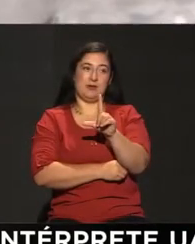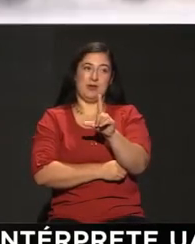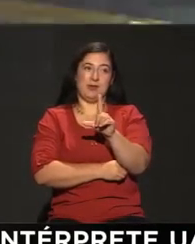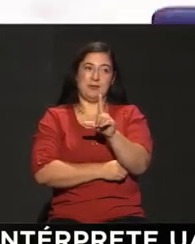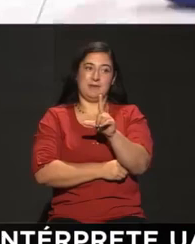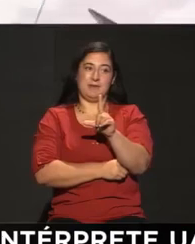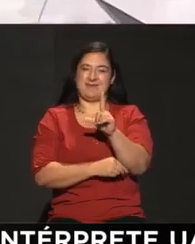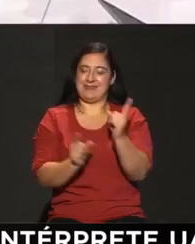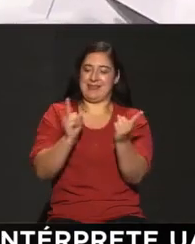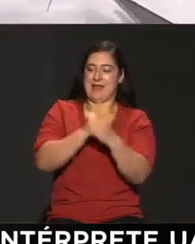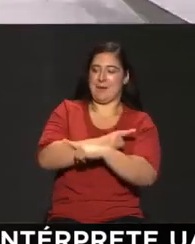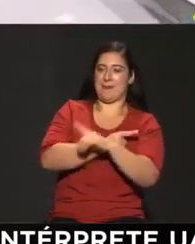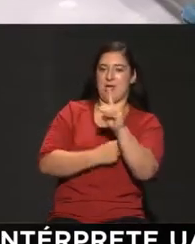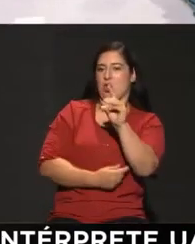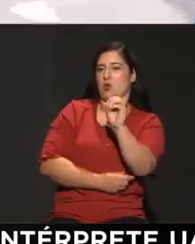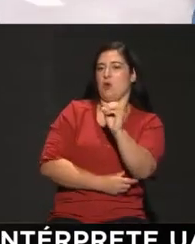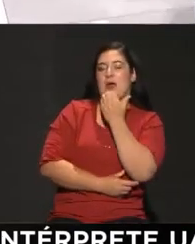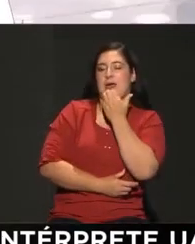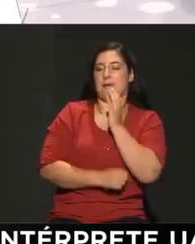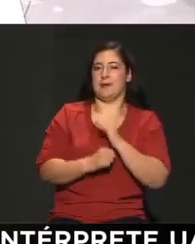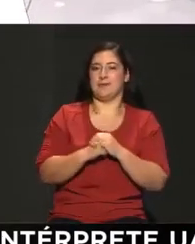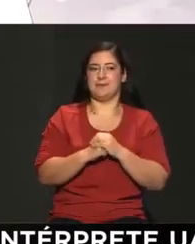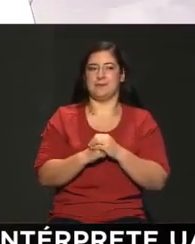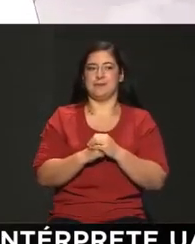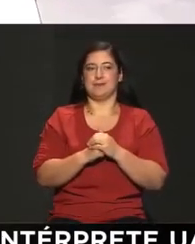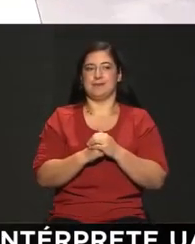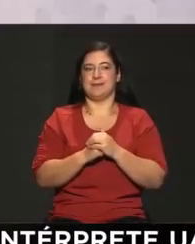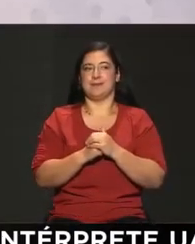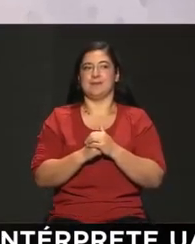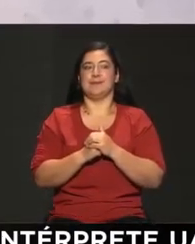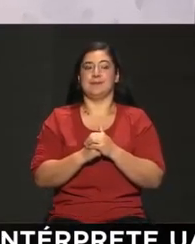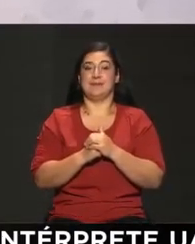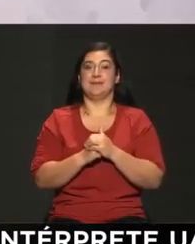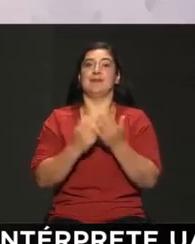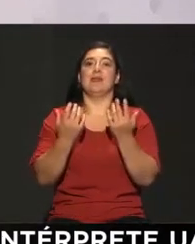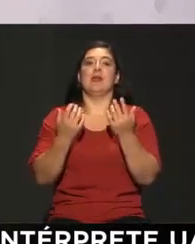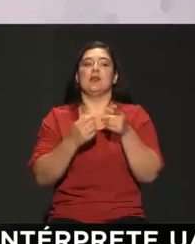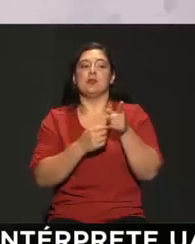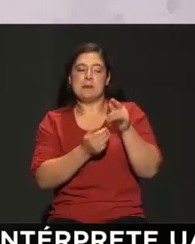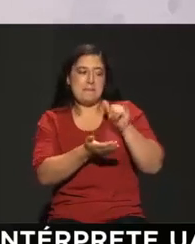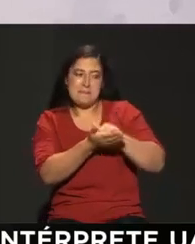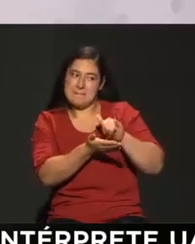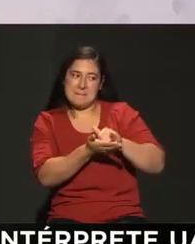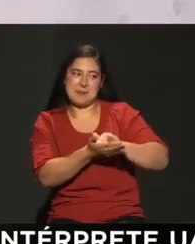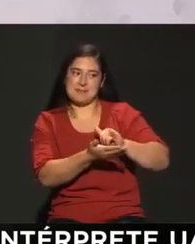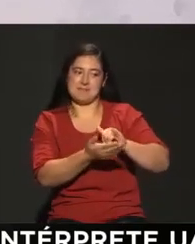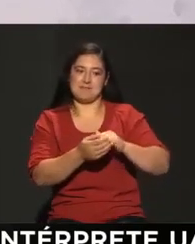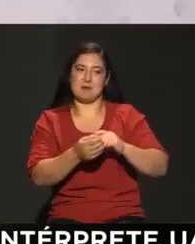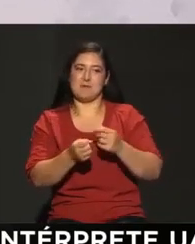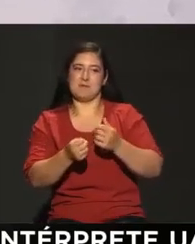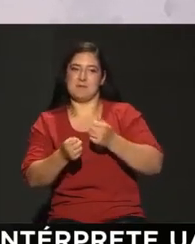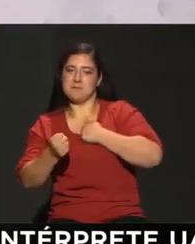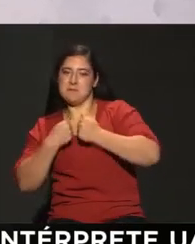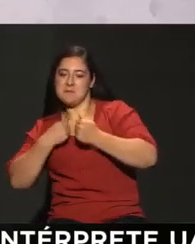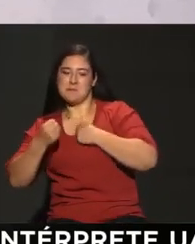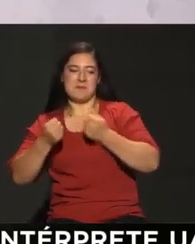sol y pongamos un do? Un do. Vale. Es la C. Entonces, tú vas a tocar lo mismo y yo voy a tocar